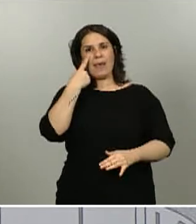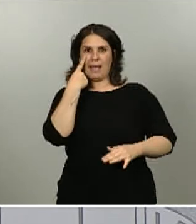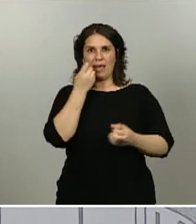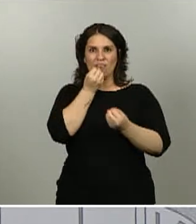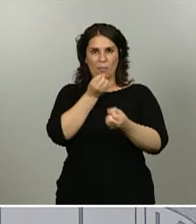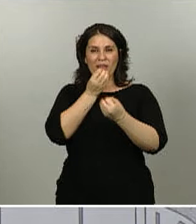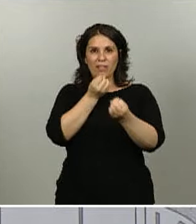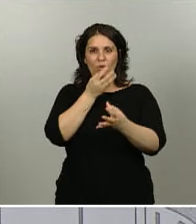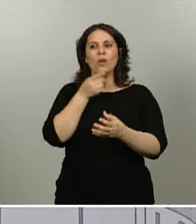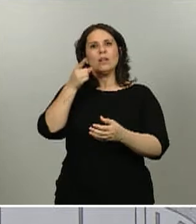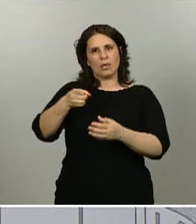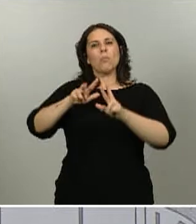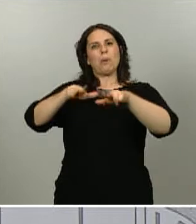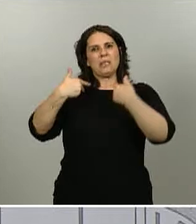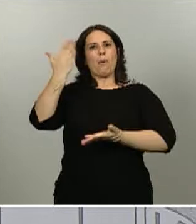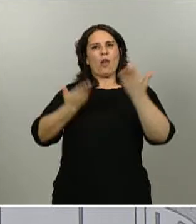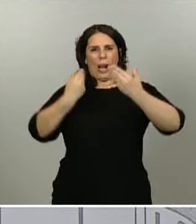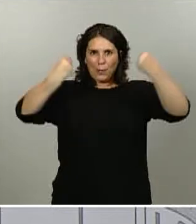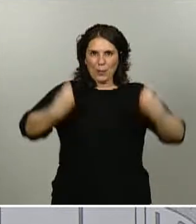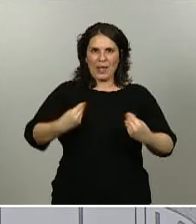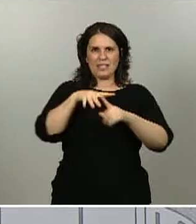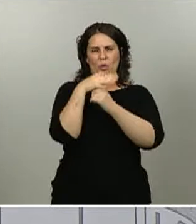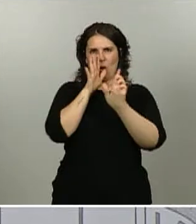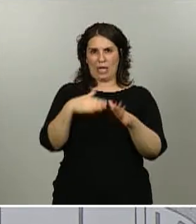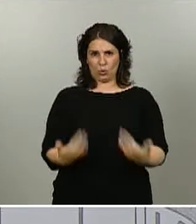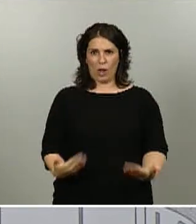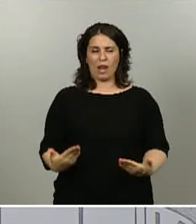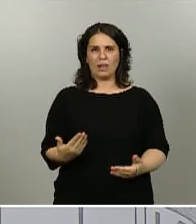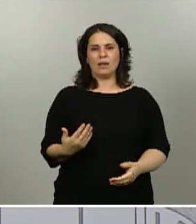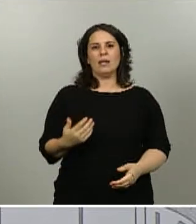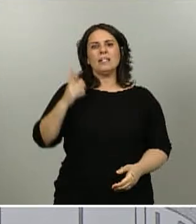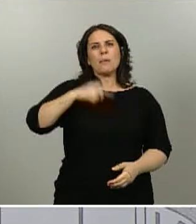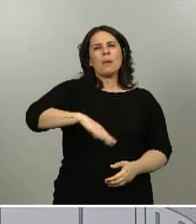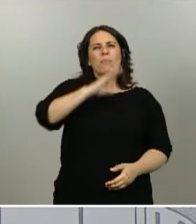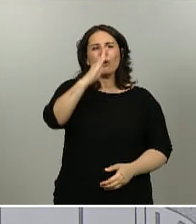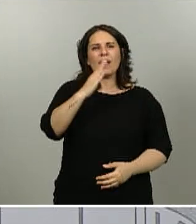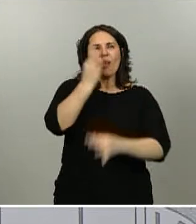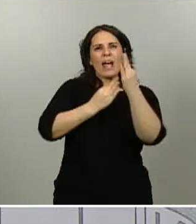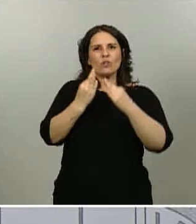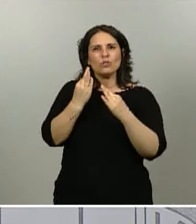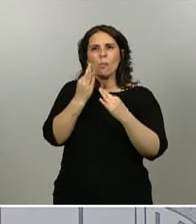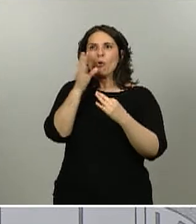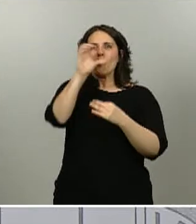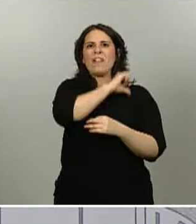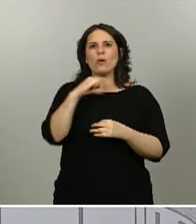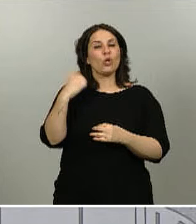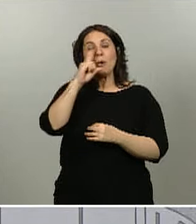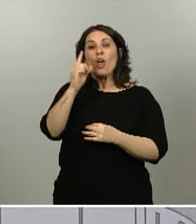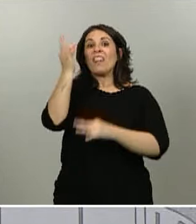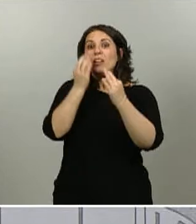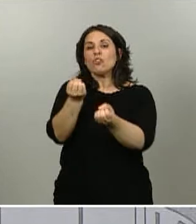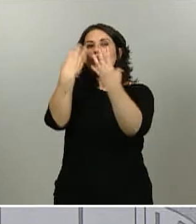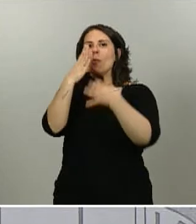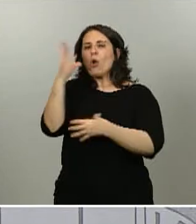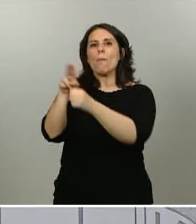situación actual y, sobre todo, porque además tenemos los datos por provincia, nos permite identificar mejor, más rápido